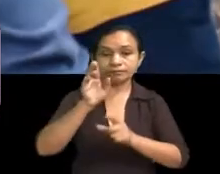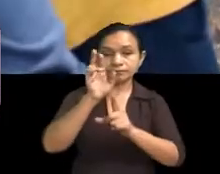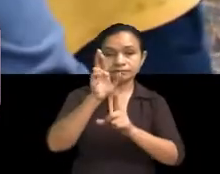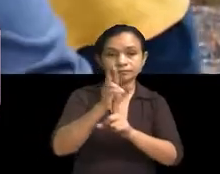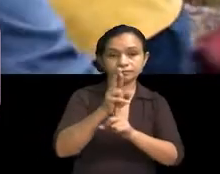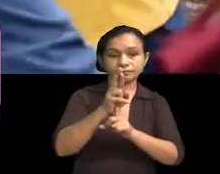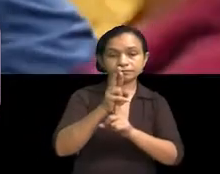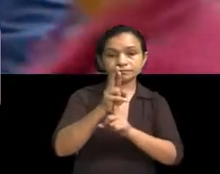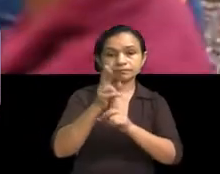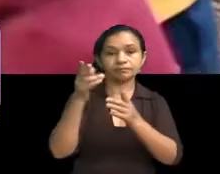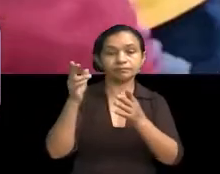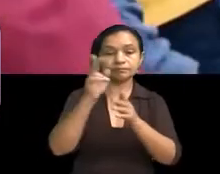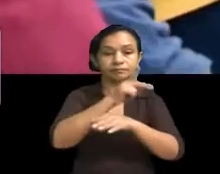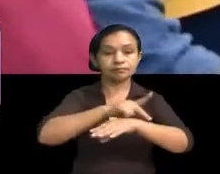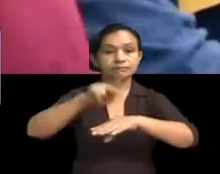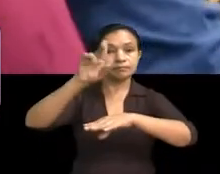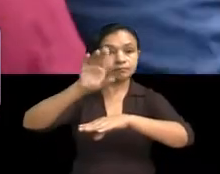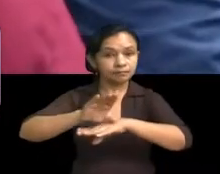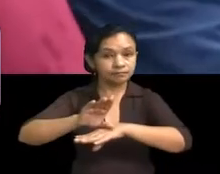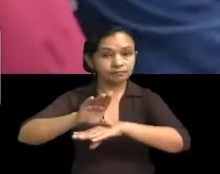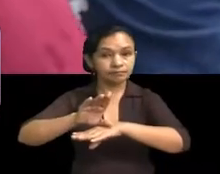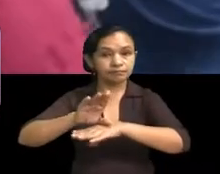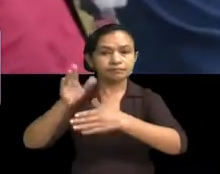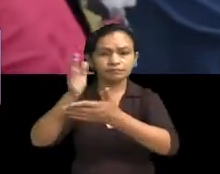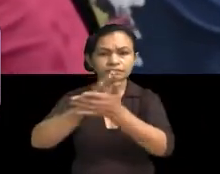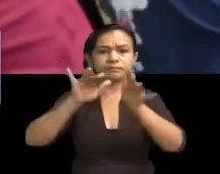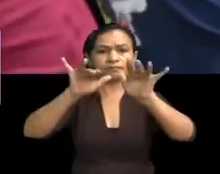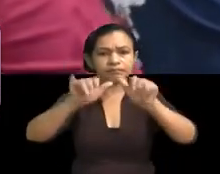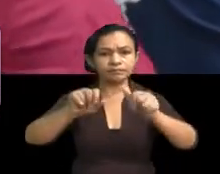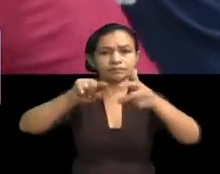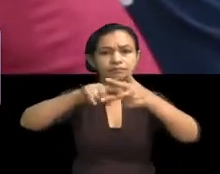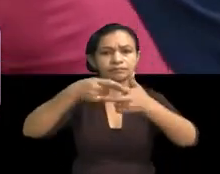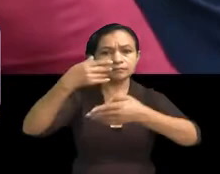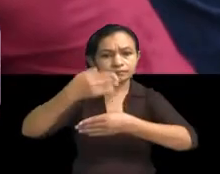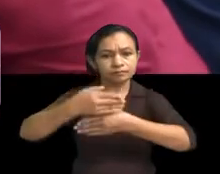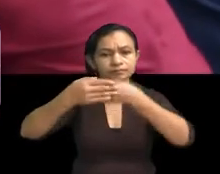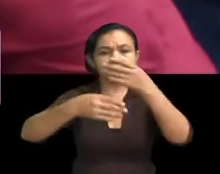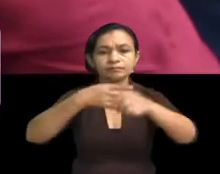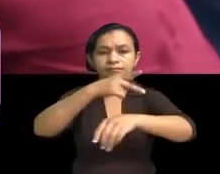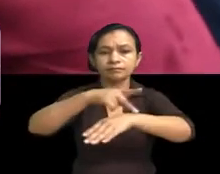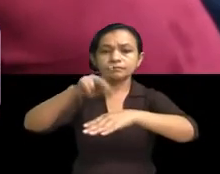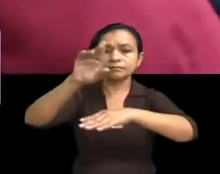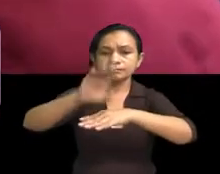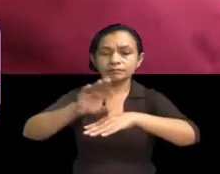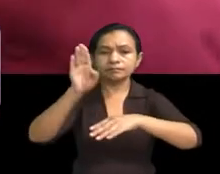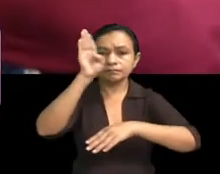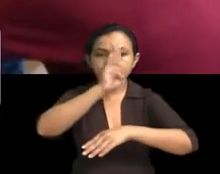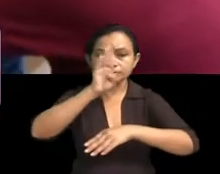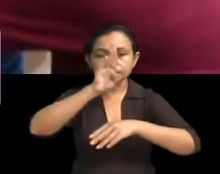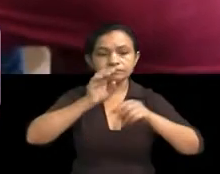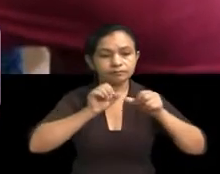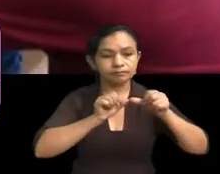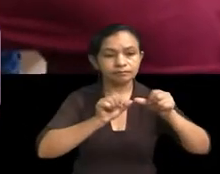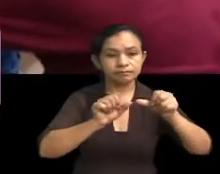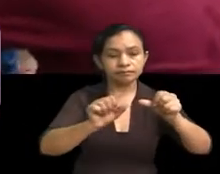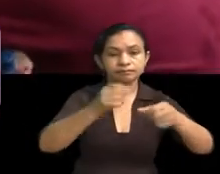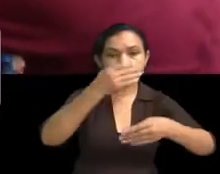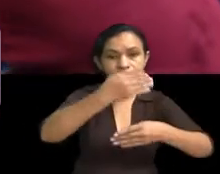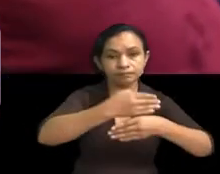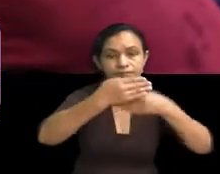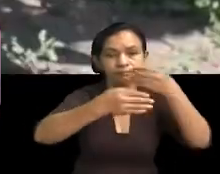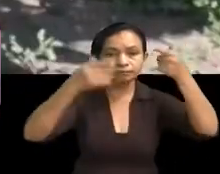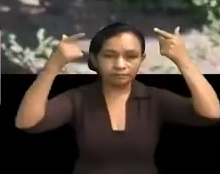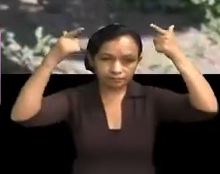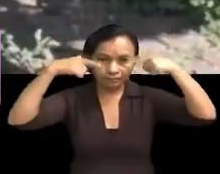Esperanza y en Puerto Cabeza. En algunos de estos lugares ya iniciaron, por ejemplo, Puerto Cabeza y Bluefield está en ejecución,